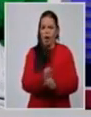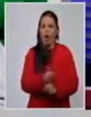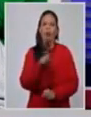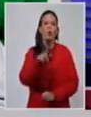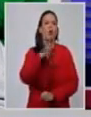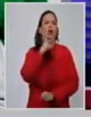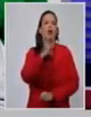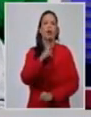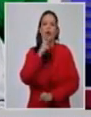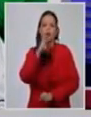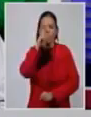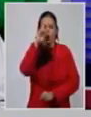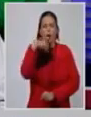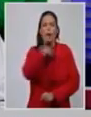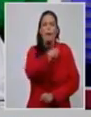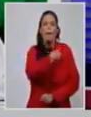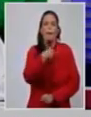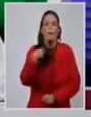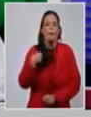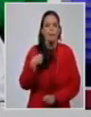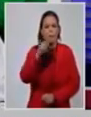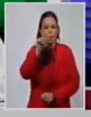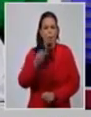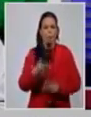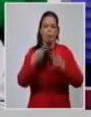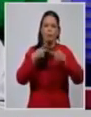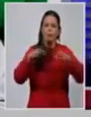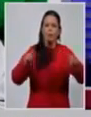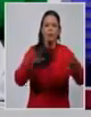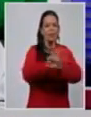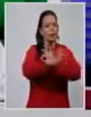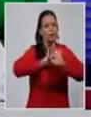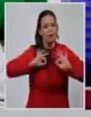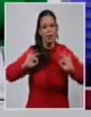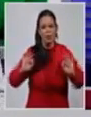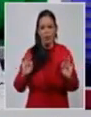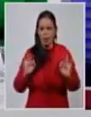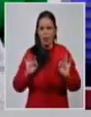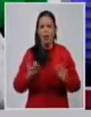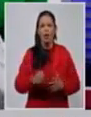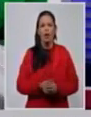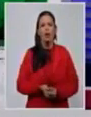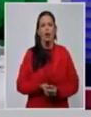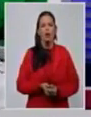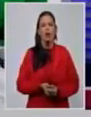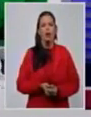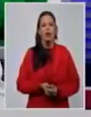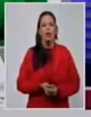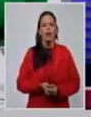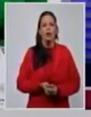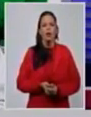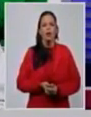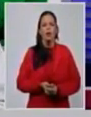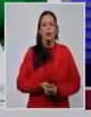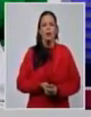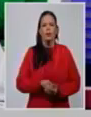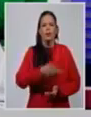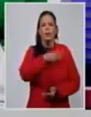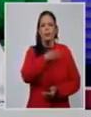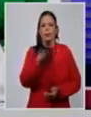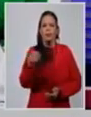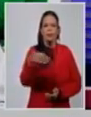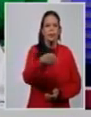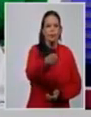especialistas que se mueven por todos los territorios, independientemente de los propios de cada